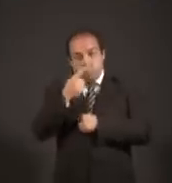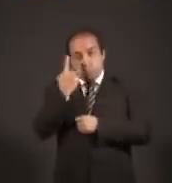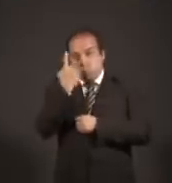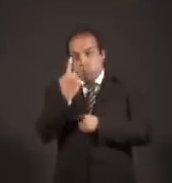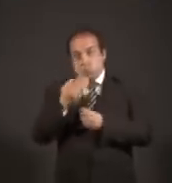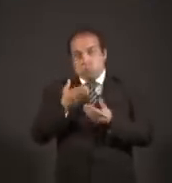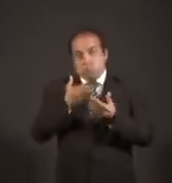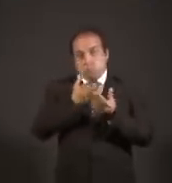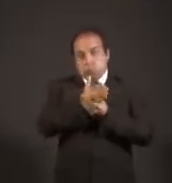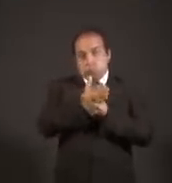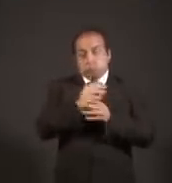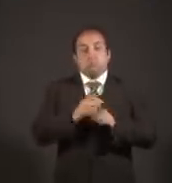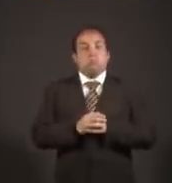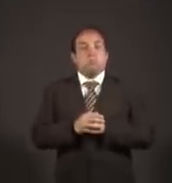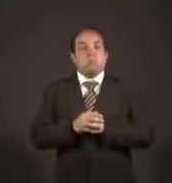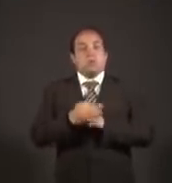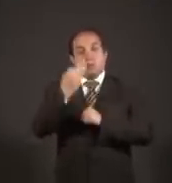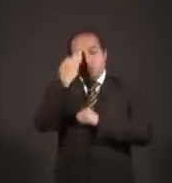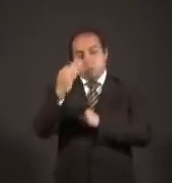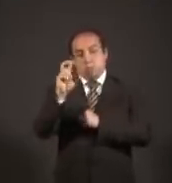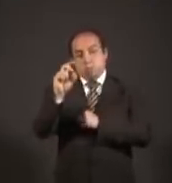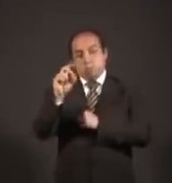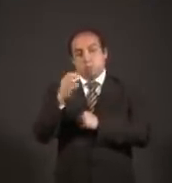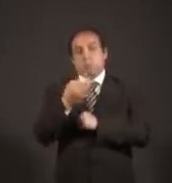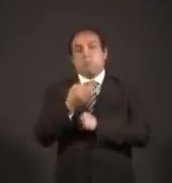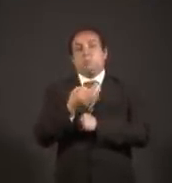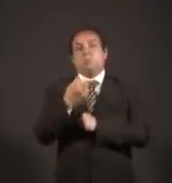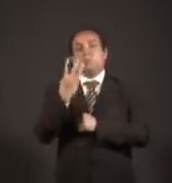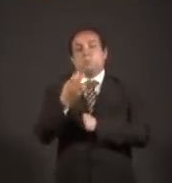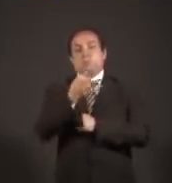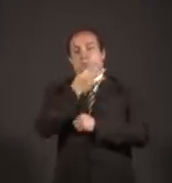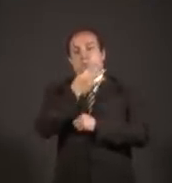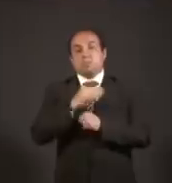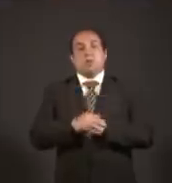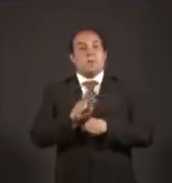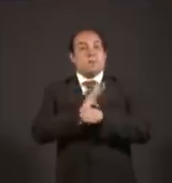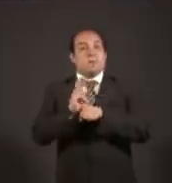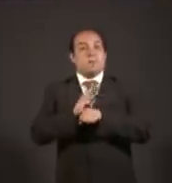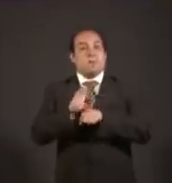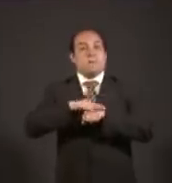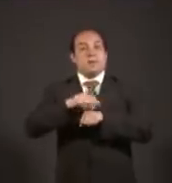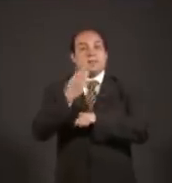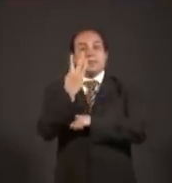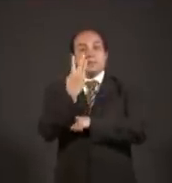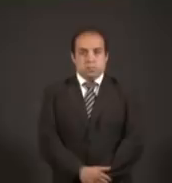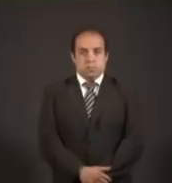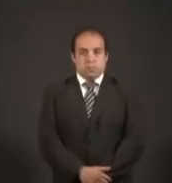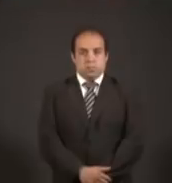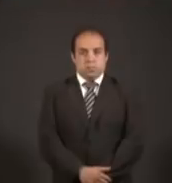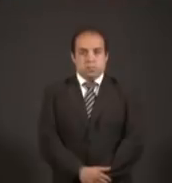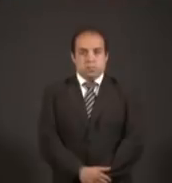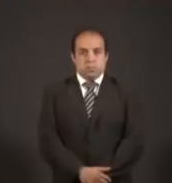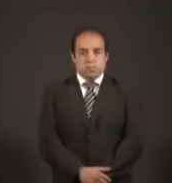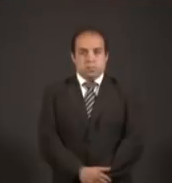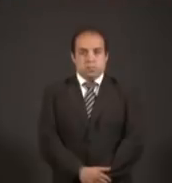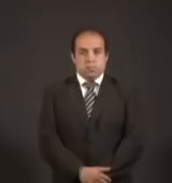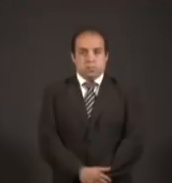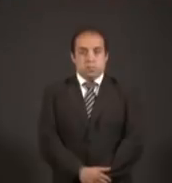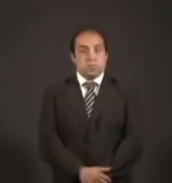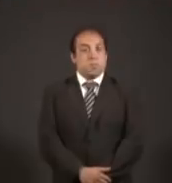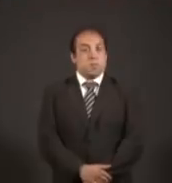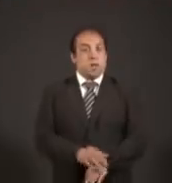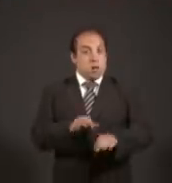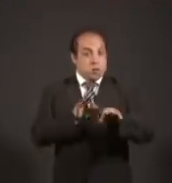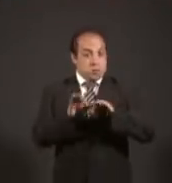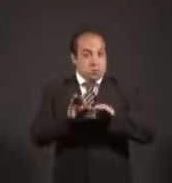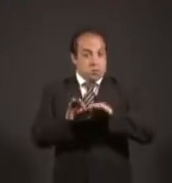un tiempo de 33 minutos. Se beneficiará a más de 305.000 personas. Para los trabajos de la